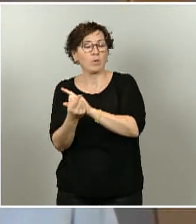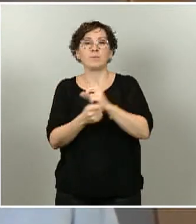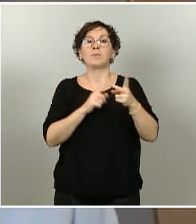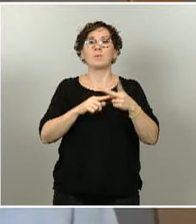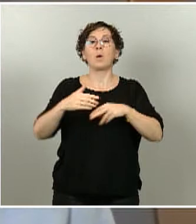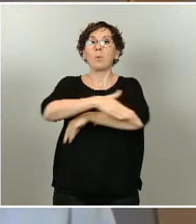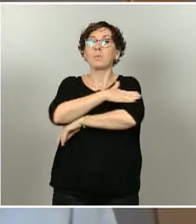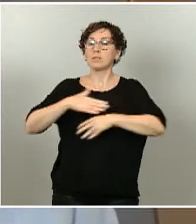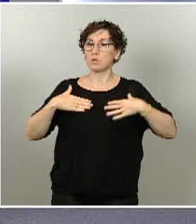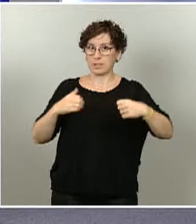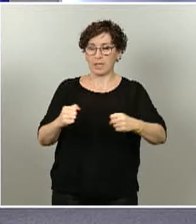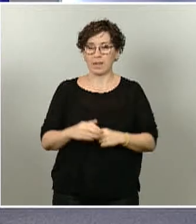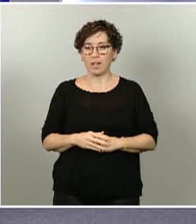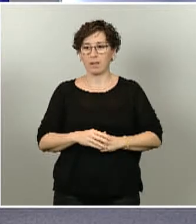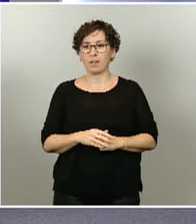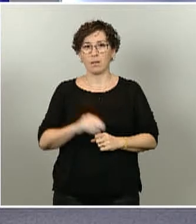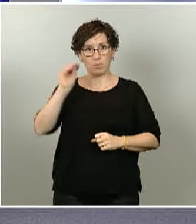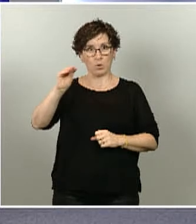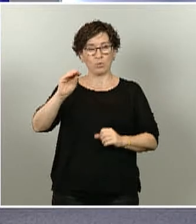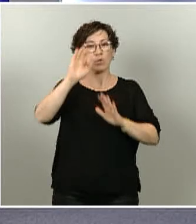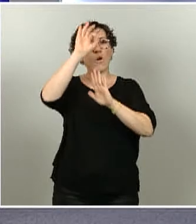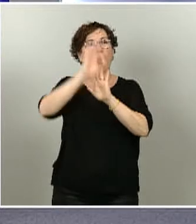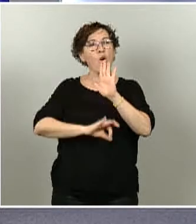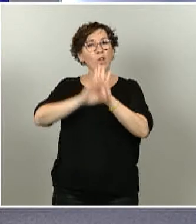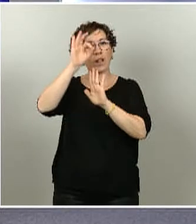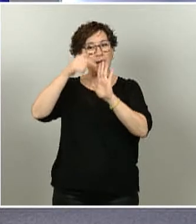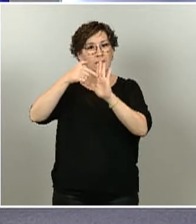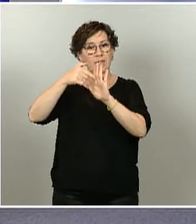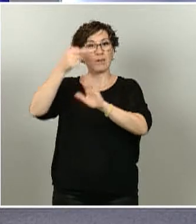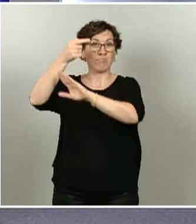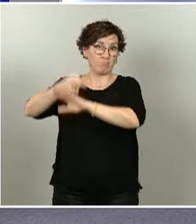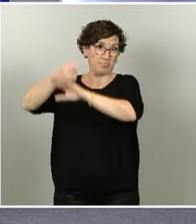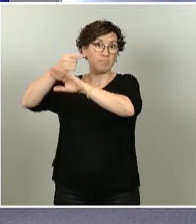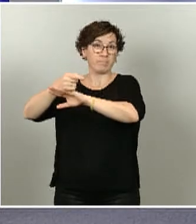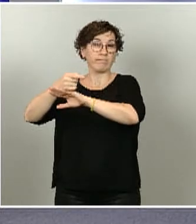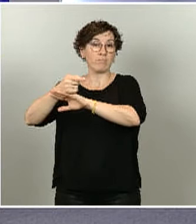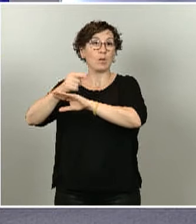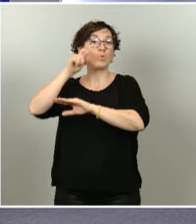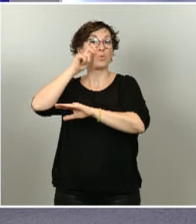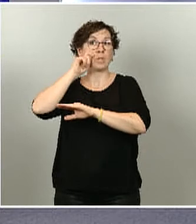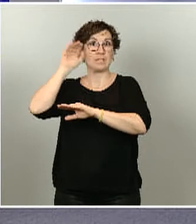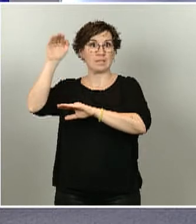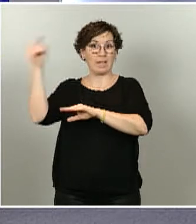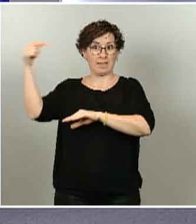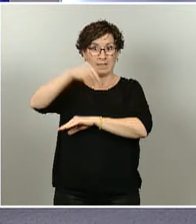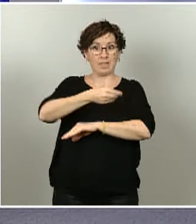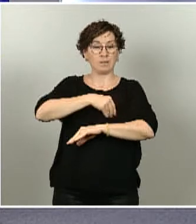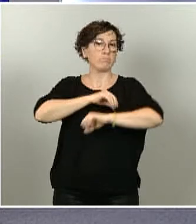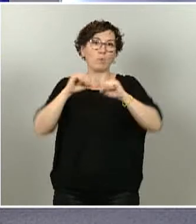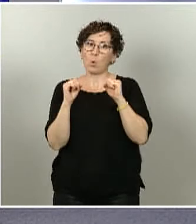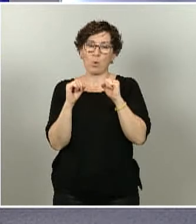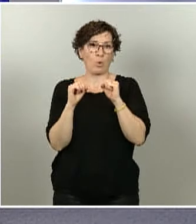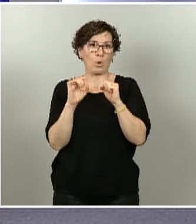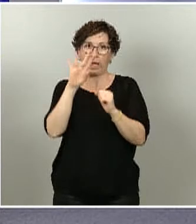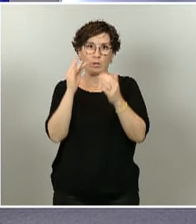orden ministerial que obliga a las cuarentenas para los turistas extranjeros. Ya sabe que ha sido una medida contestada por el